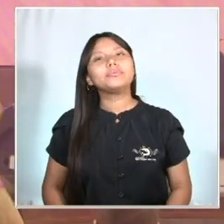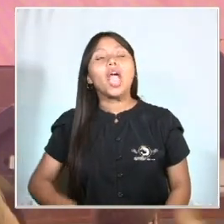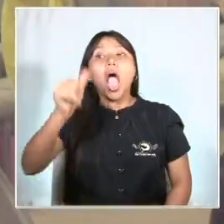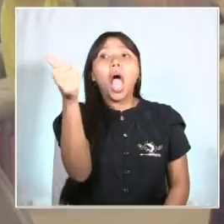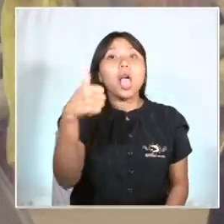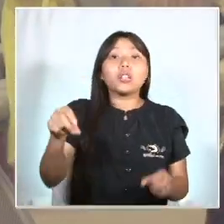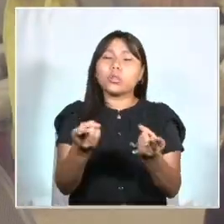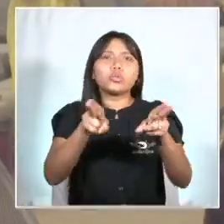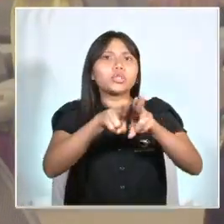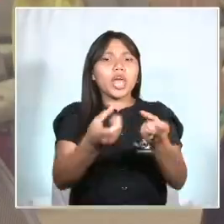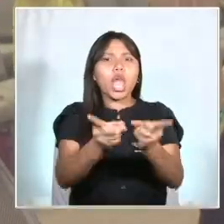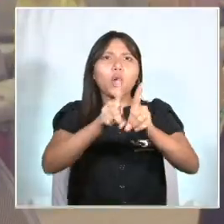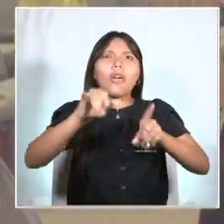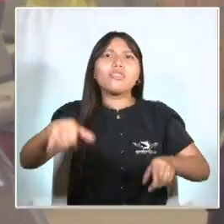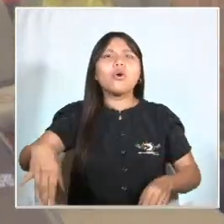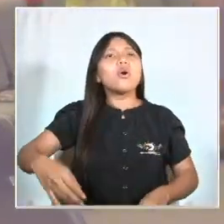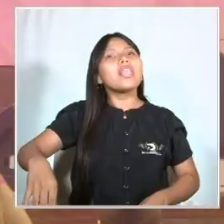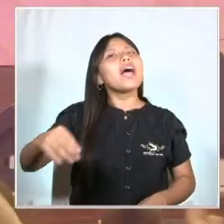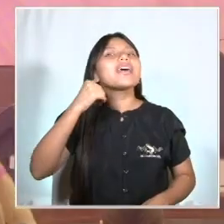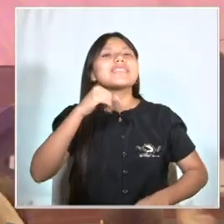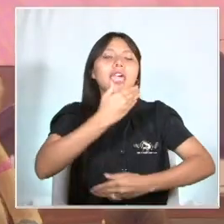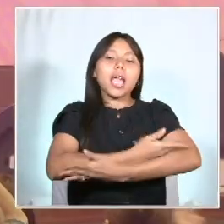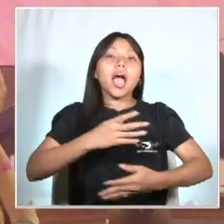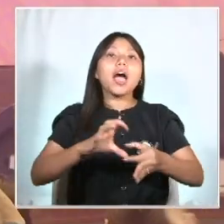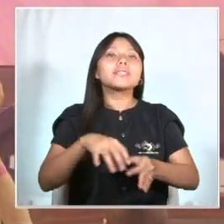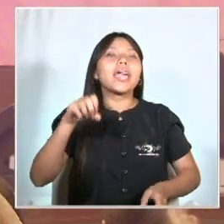Algo sucede cuando las hijas de Sion se reúnen.